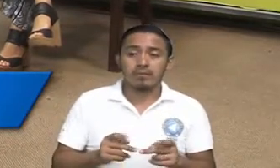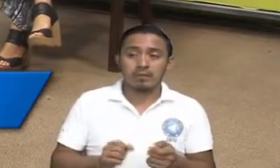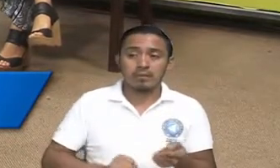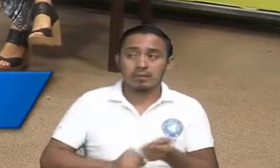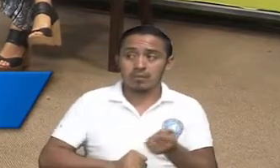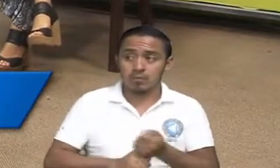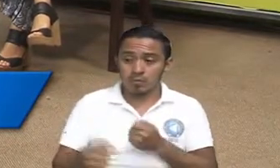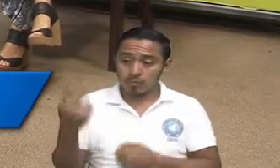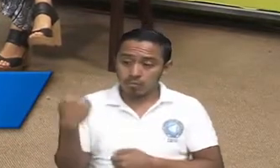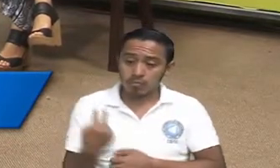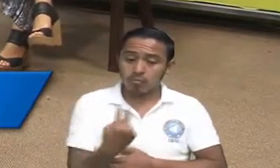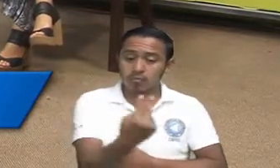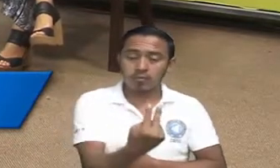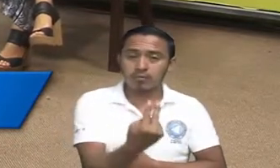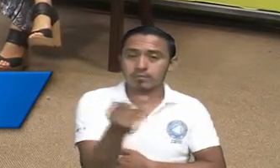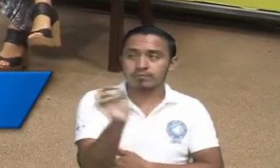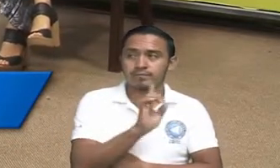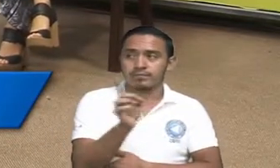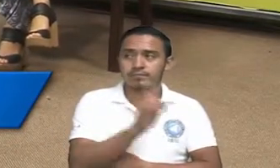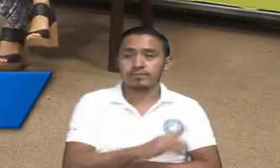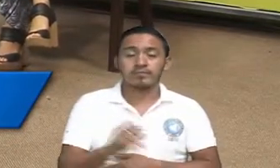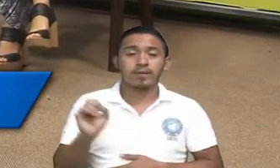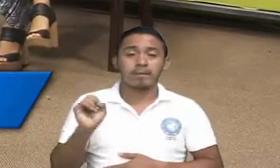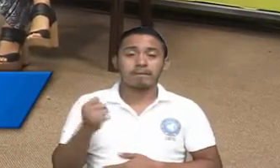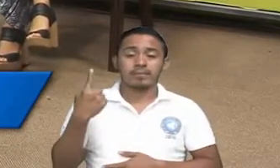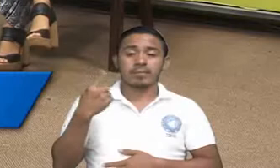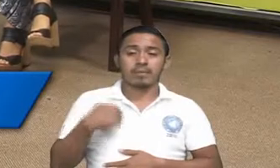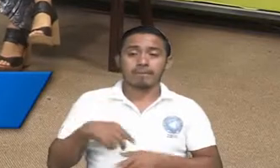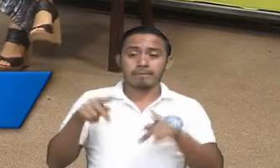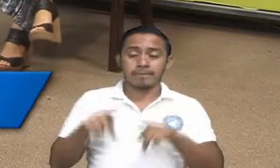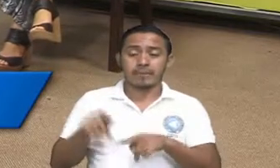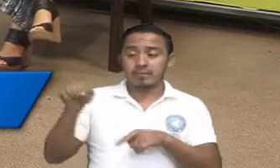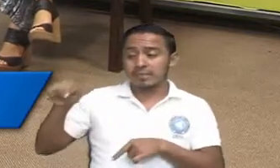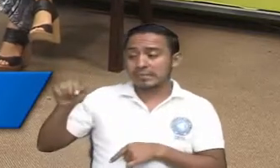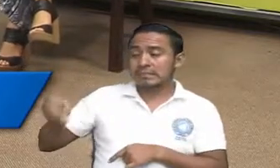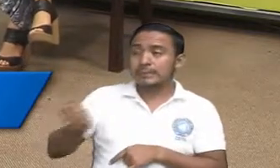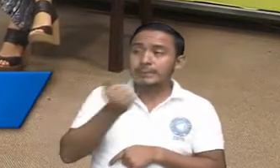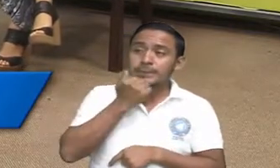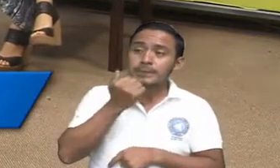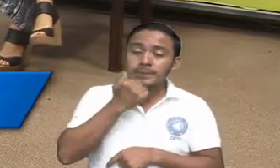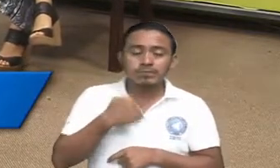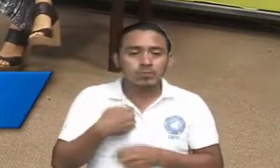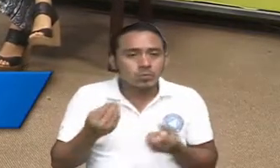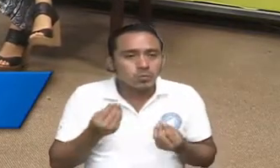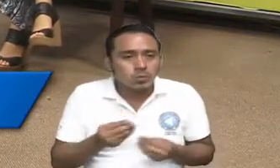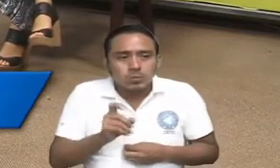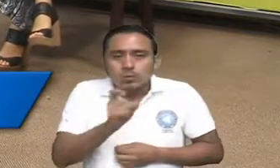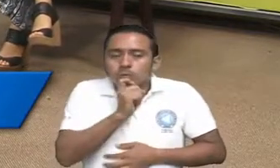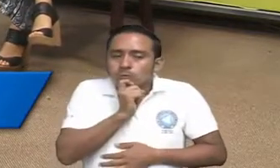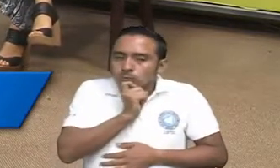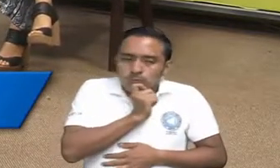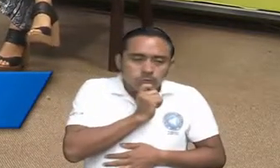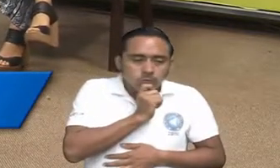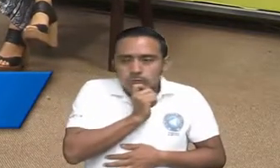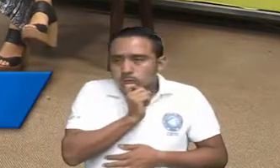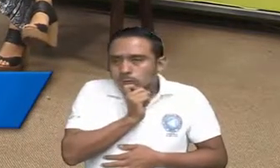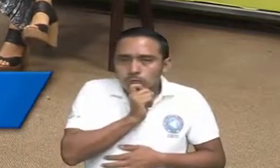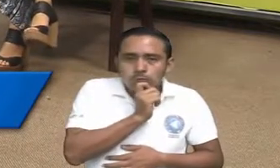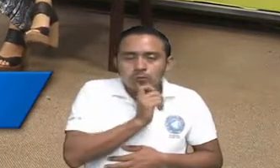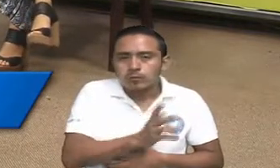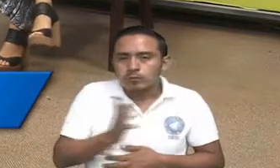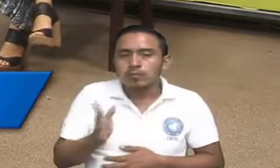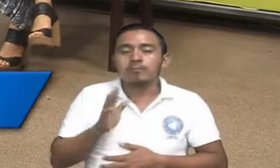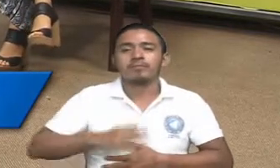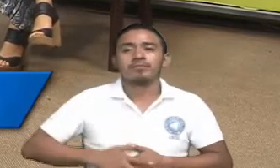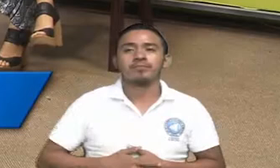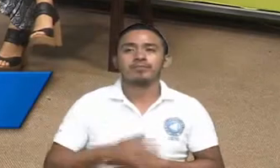que ir los dos. Primero, la persona que está cayendo en este error de ser demasiado celoso, cayendo, ¿verdad?, los celos